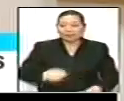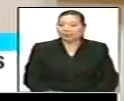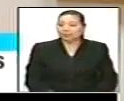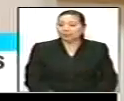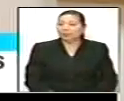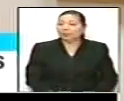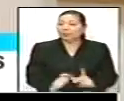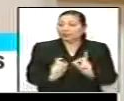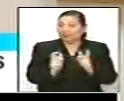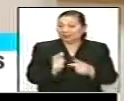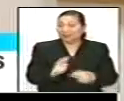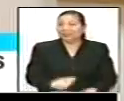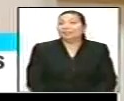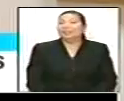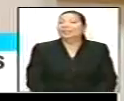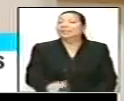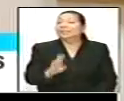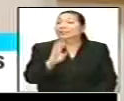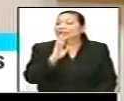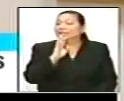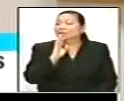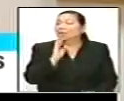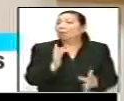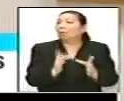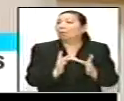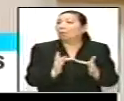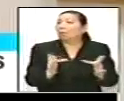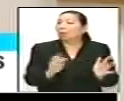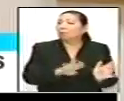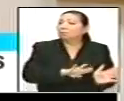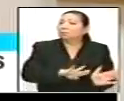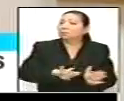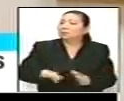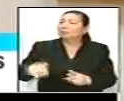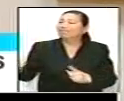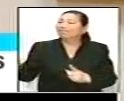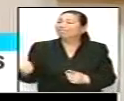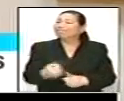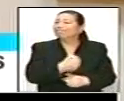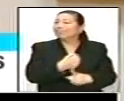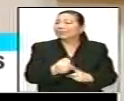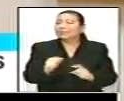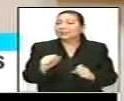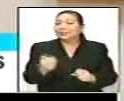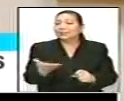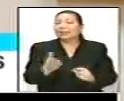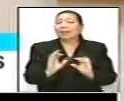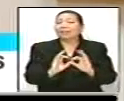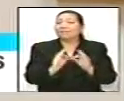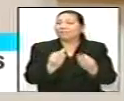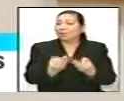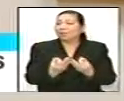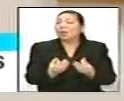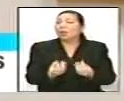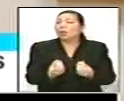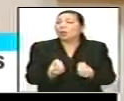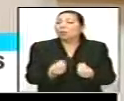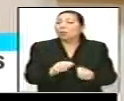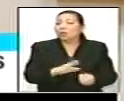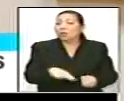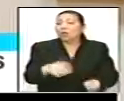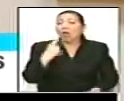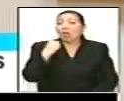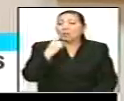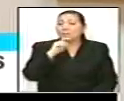Guido Lombardi nos habla de estos vacíos para eliminar la violencia que existe en las familias y cómo los niños